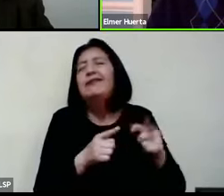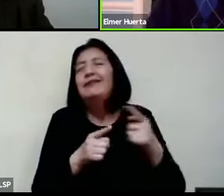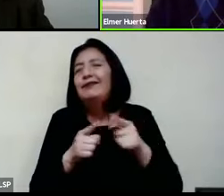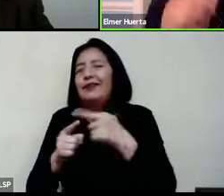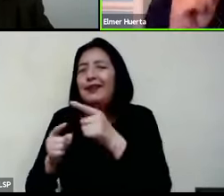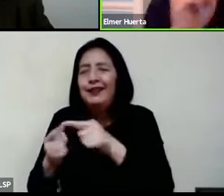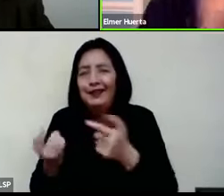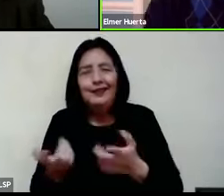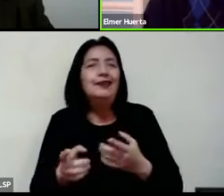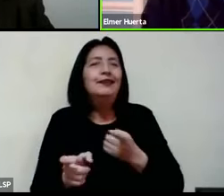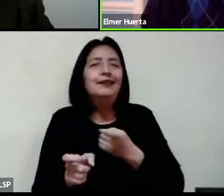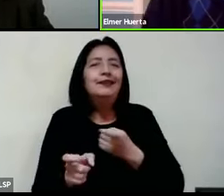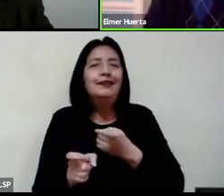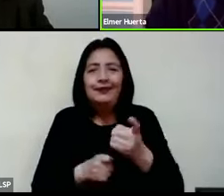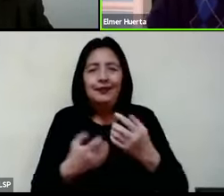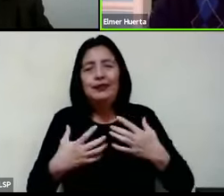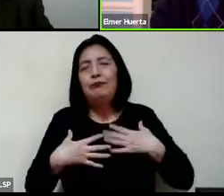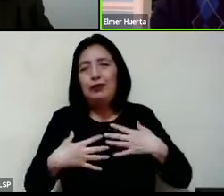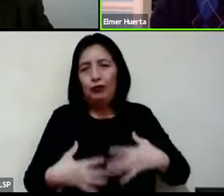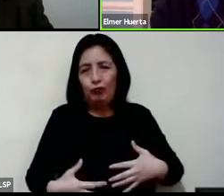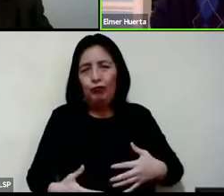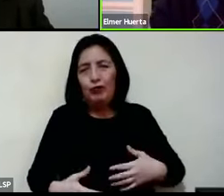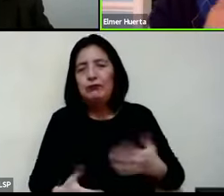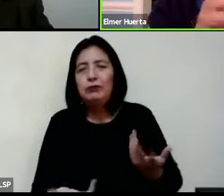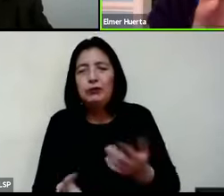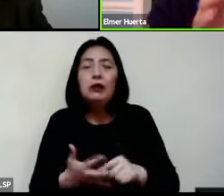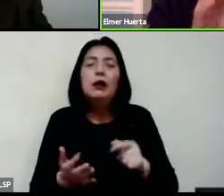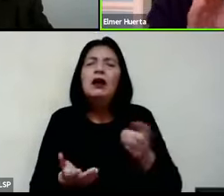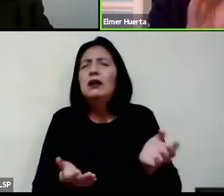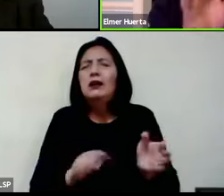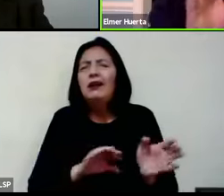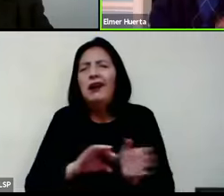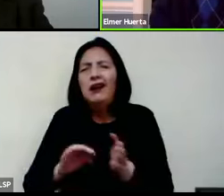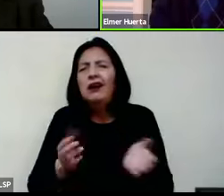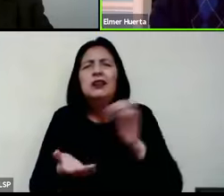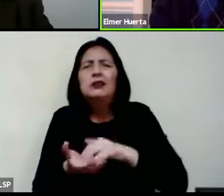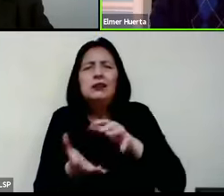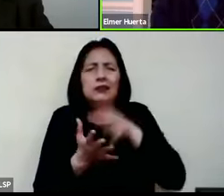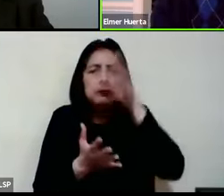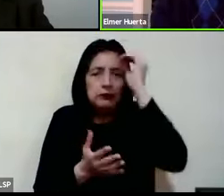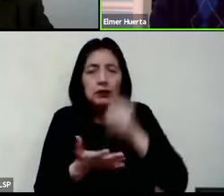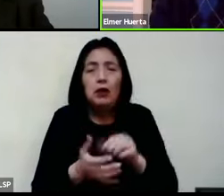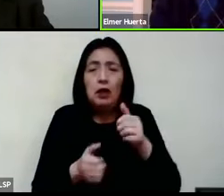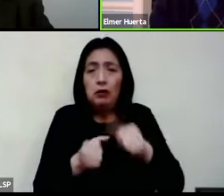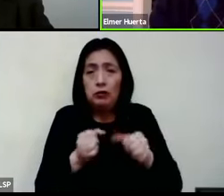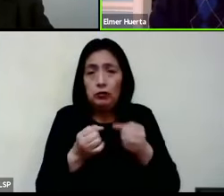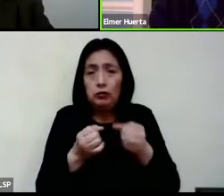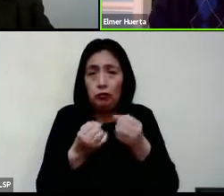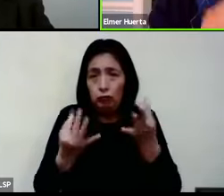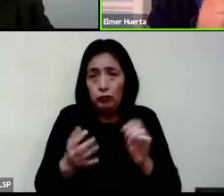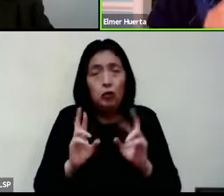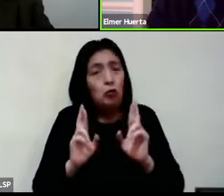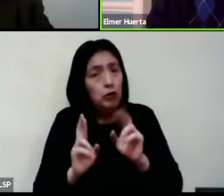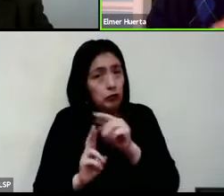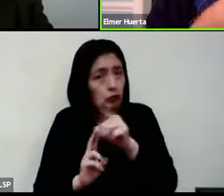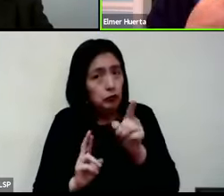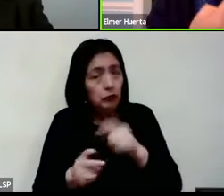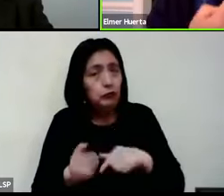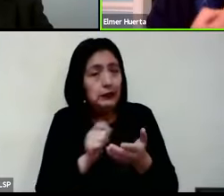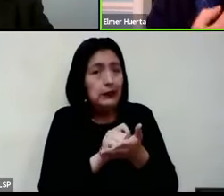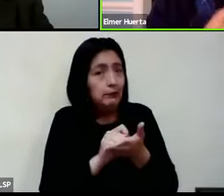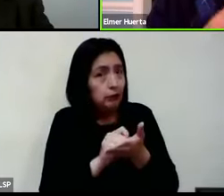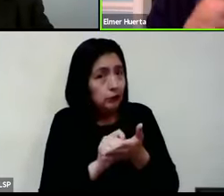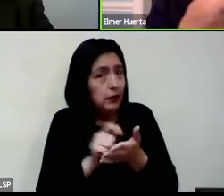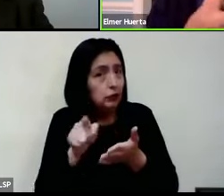multisistémica. ¿Qué más hemos aprendido de esta enfermedad? Y estos números que le voy a dar acá, ojalá que ustedes lo puedan apuntar, lo